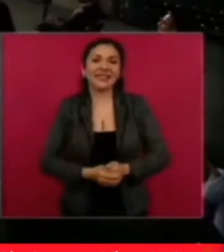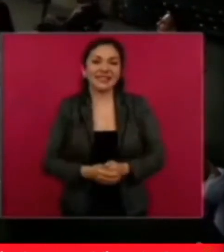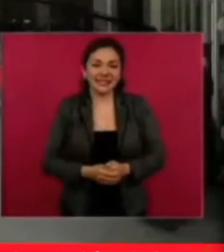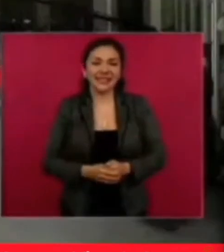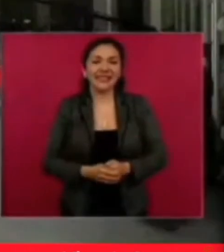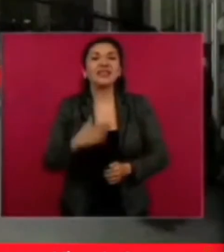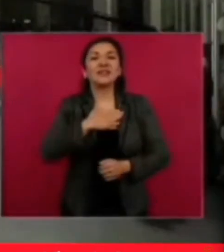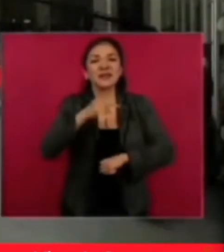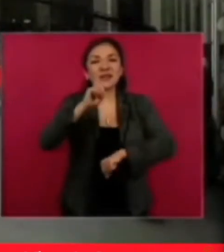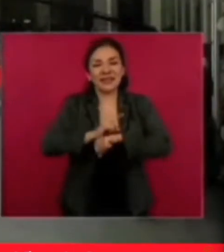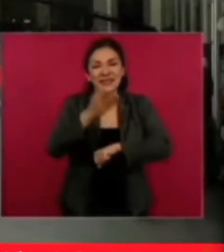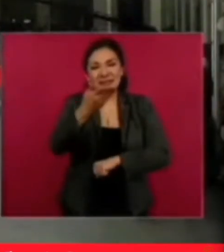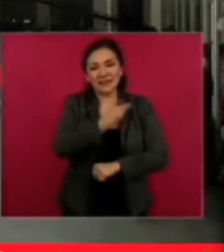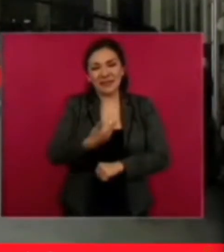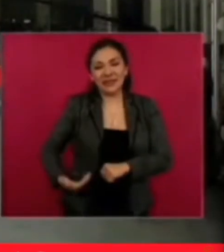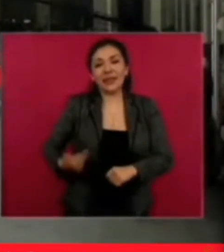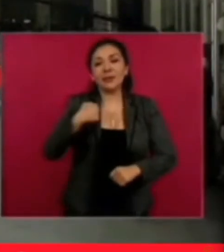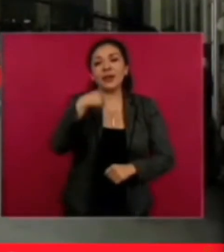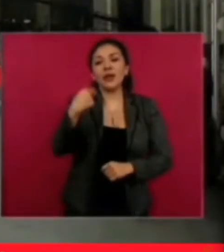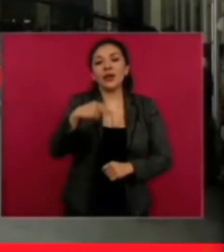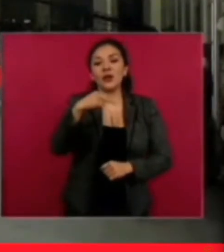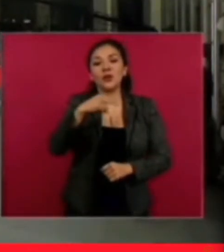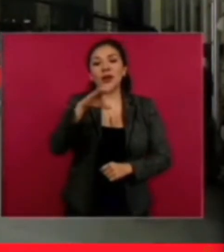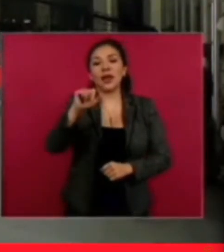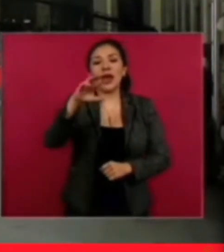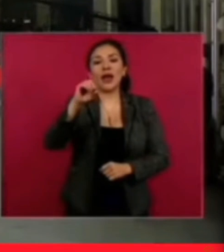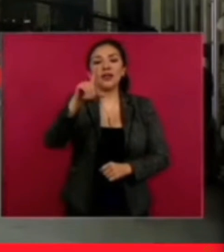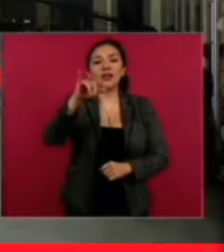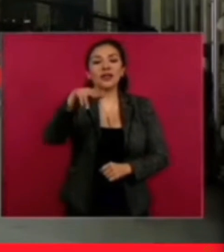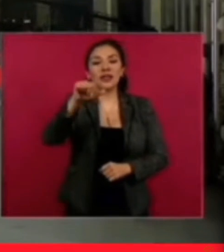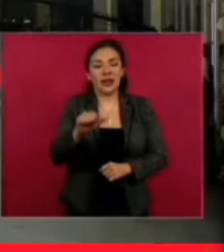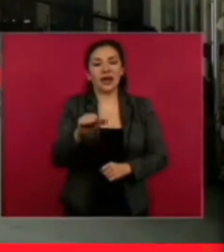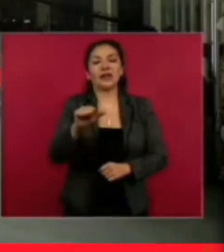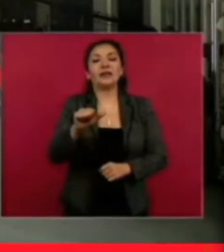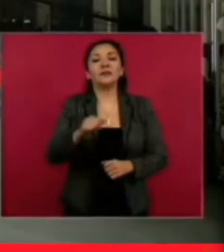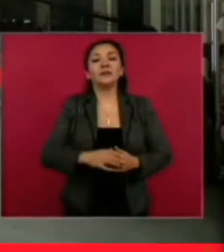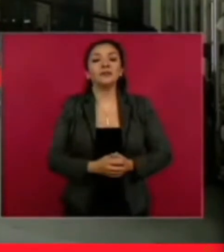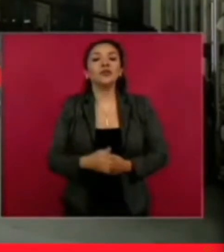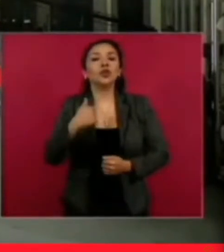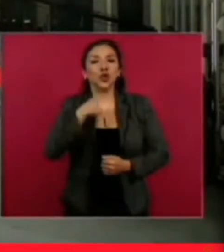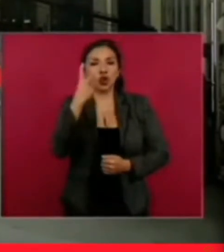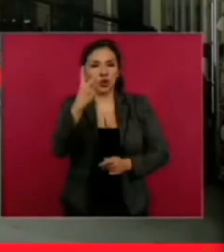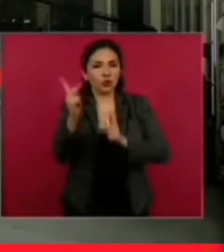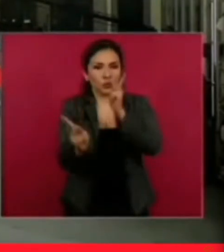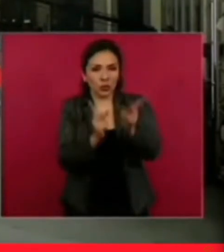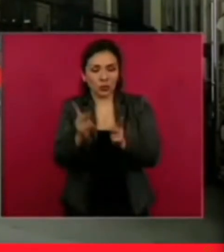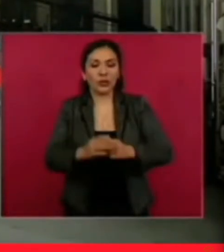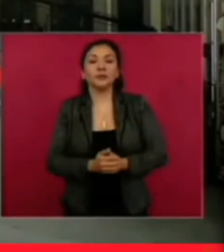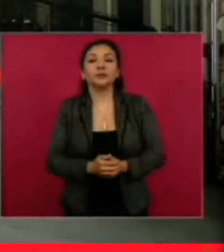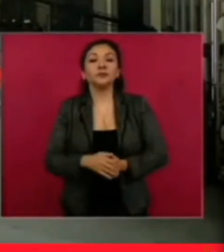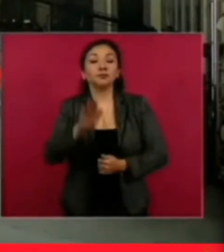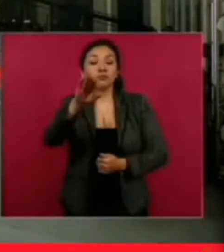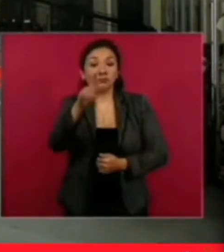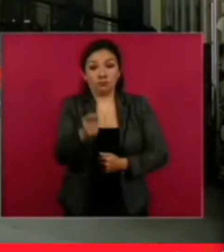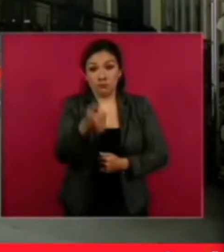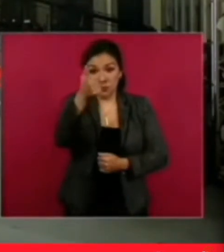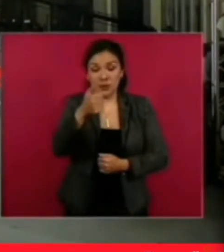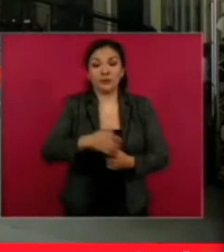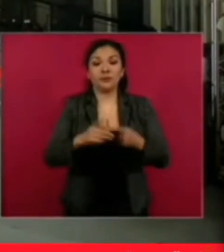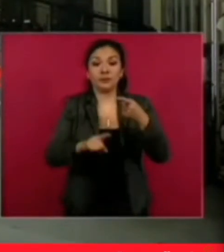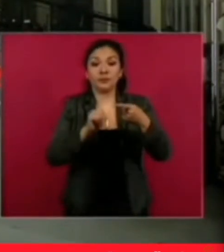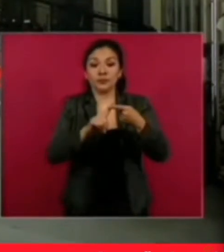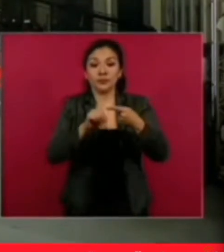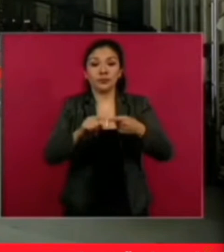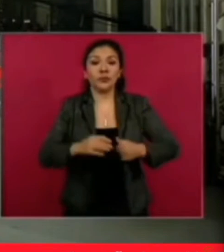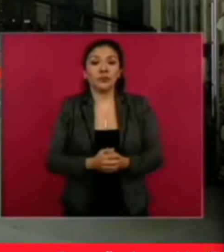Gracias. Buenos días, señor presidente. Mi nombre es Yujel Carolina de códigolibre.mx. Dos preguntas. Señor presidente, la primera, empieza a